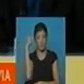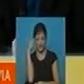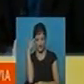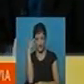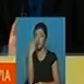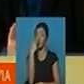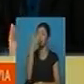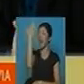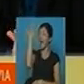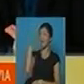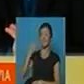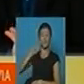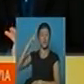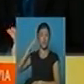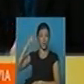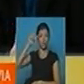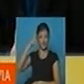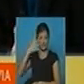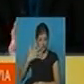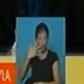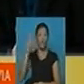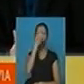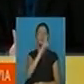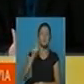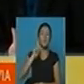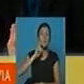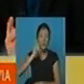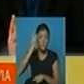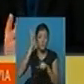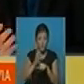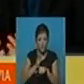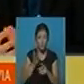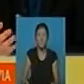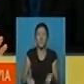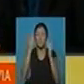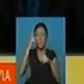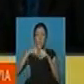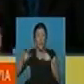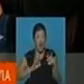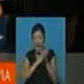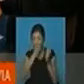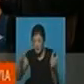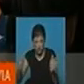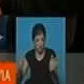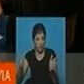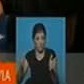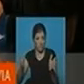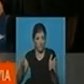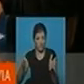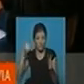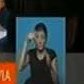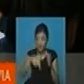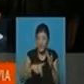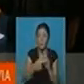año 85 más de 100.000% de inflación anual. Claro. Es decir, en ese contexto, la estabilidad de la